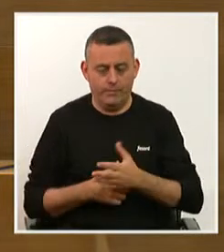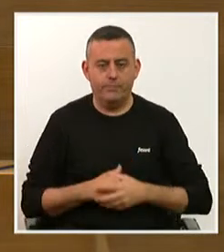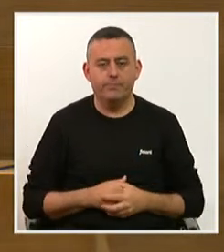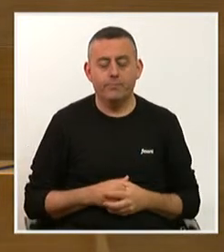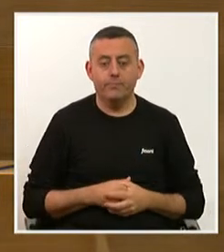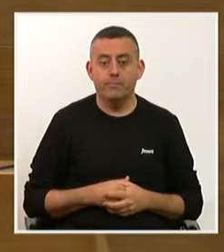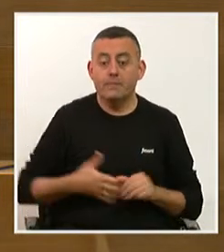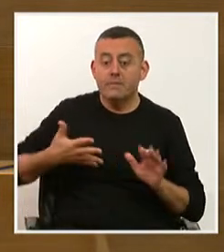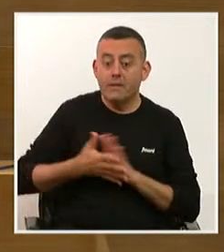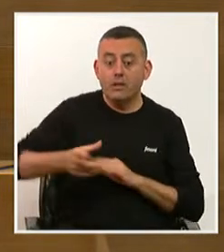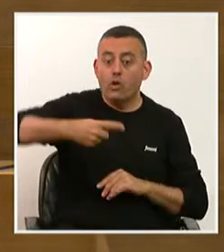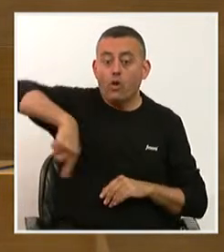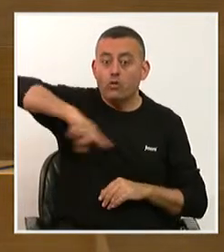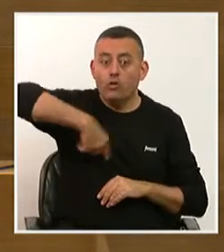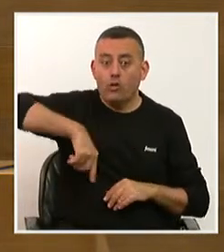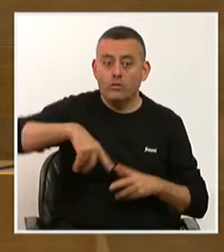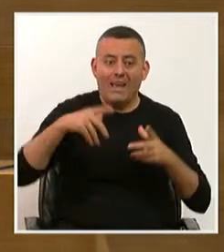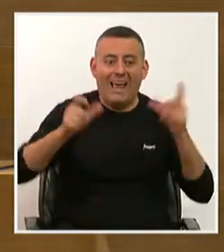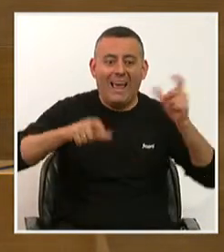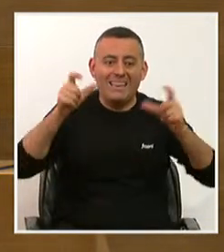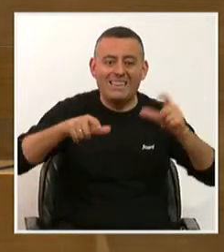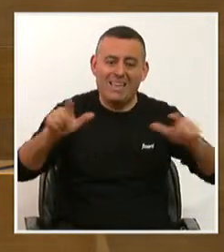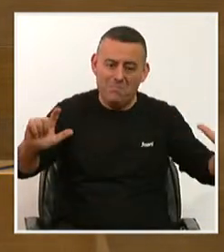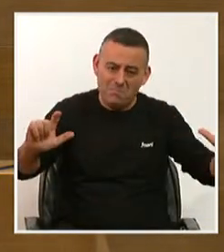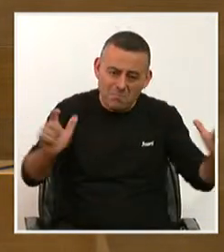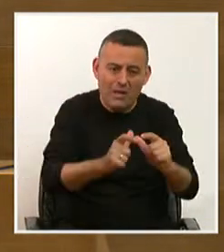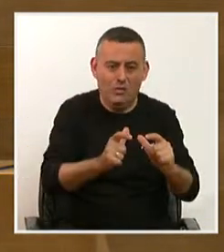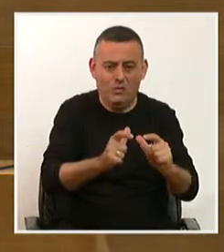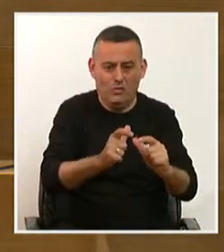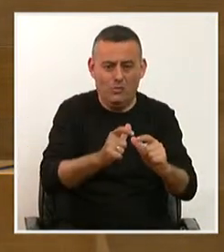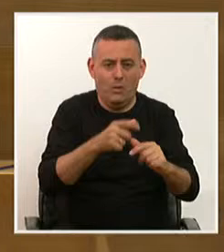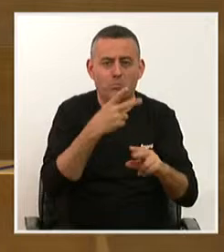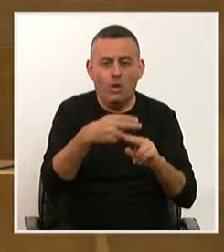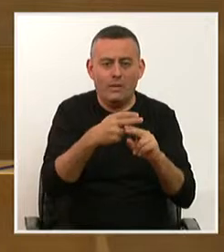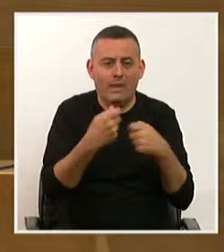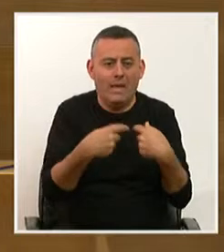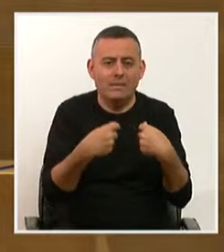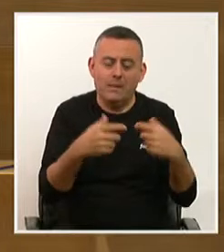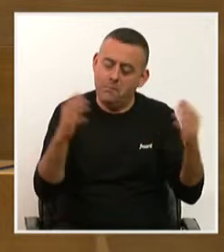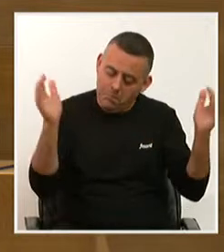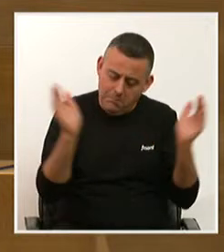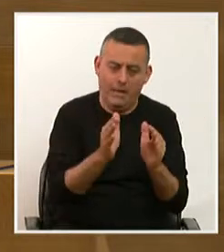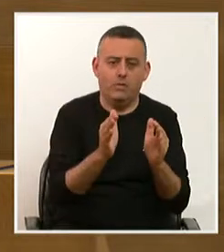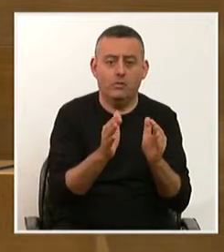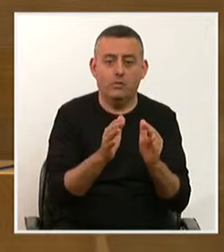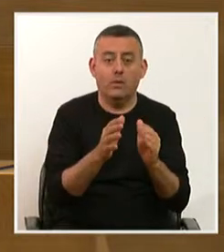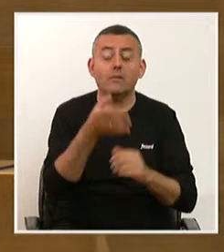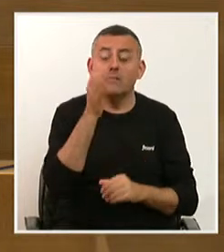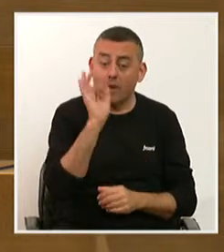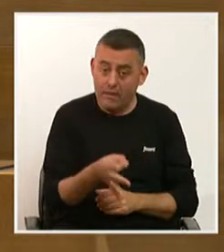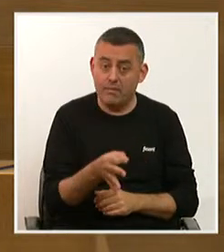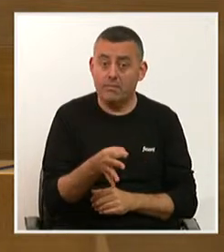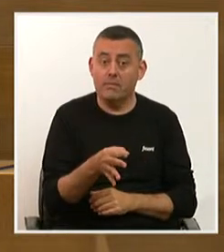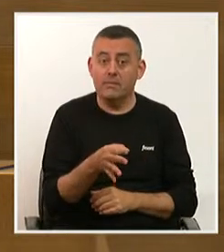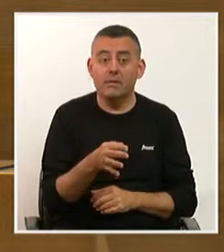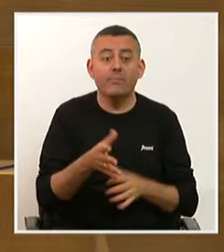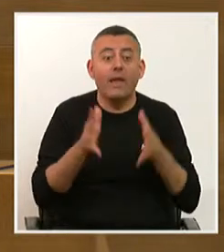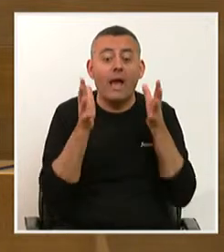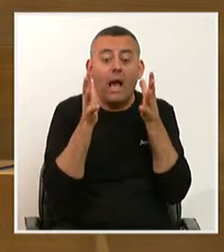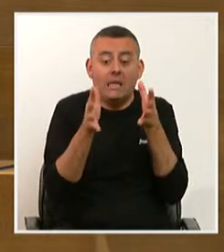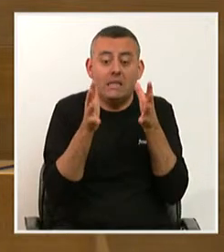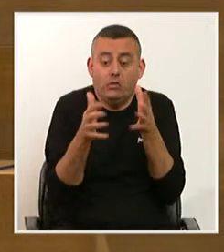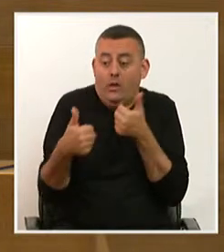eliminando itos reduciendo gasto político se ha demostrado era verdad con la mitad de asesores